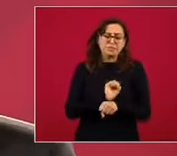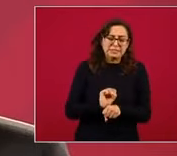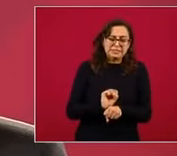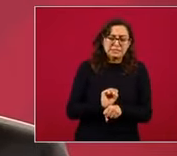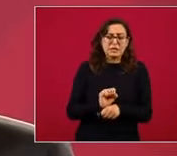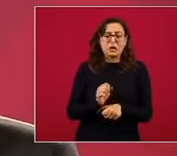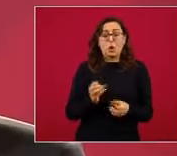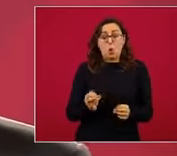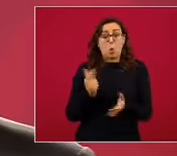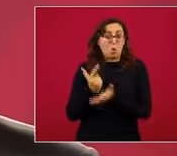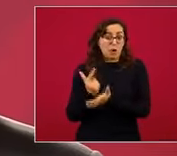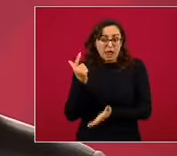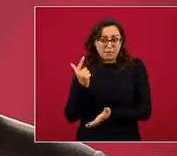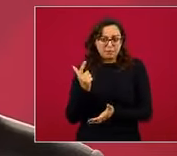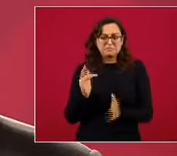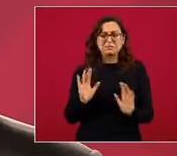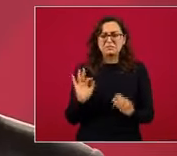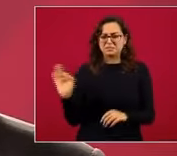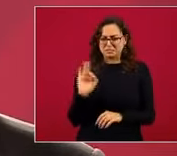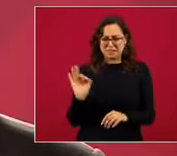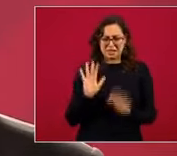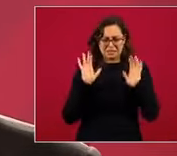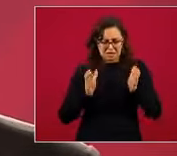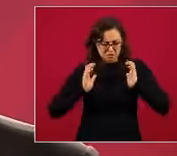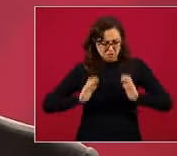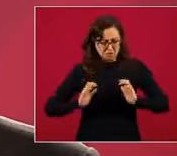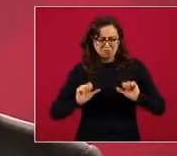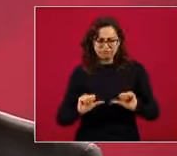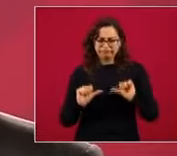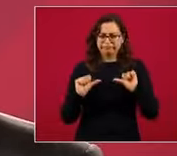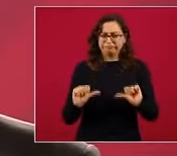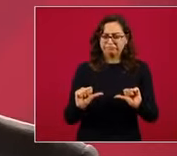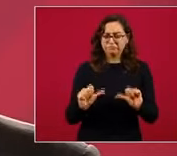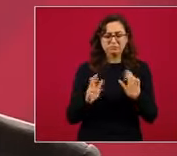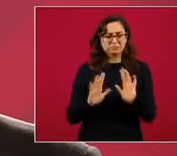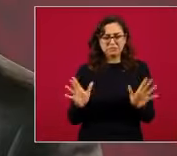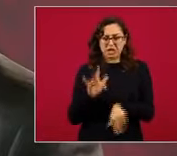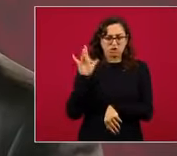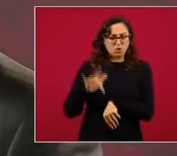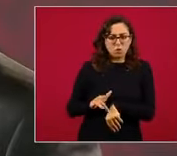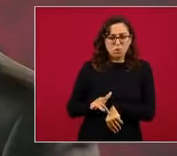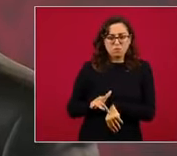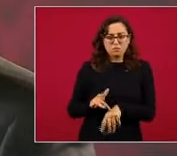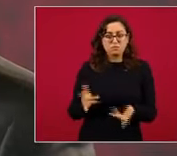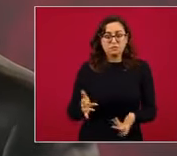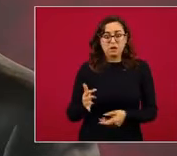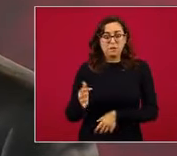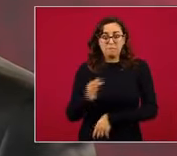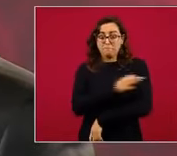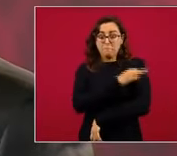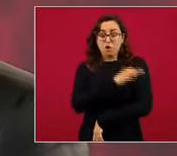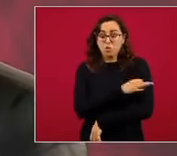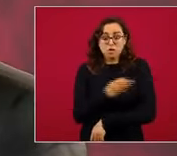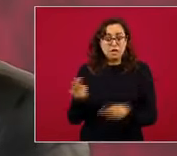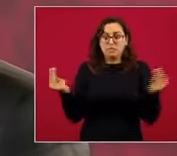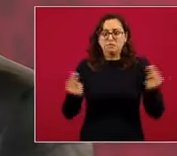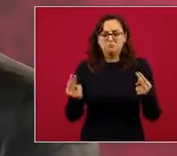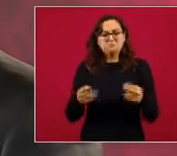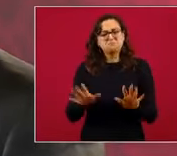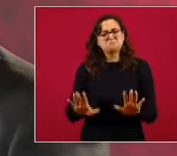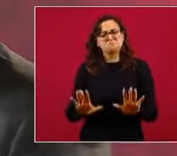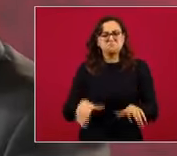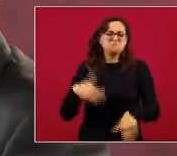incluso sintomática grave, posiblemente ya quedó protegida o protegido. Y quizá tiene menor urgencia de ser protegido con una